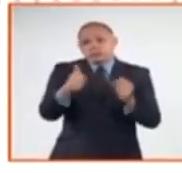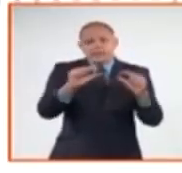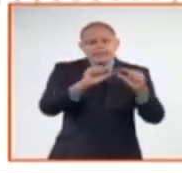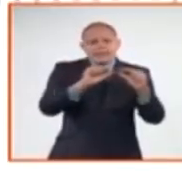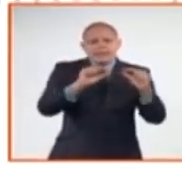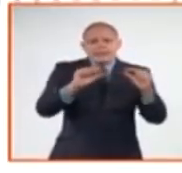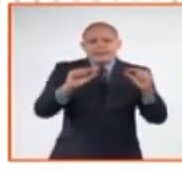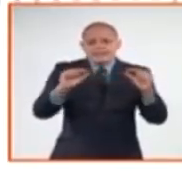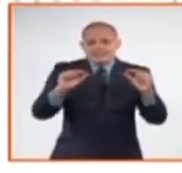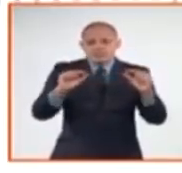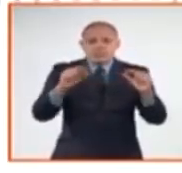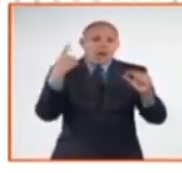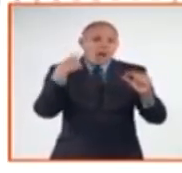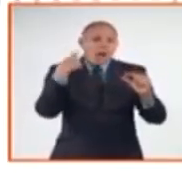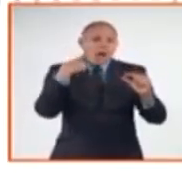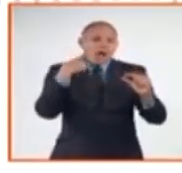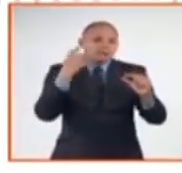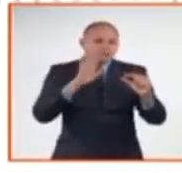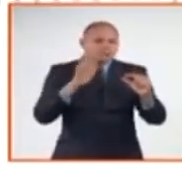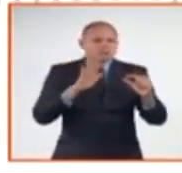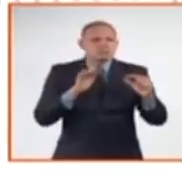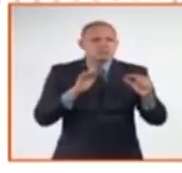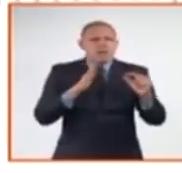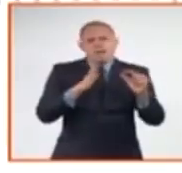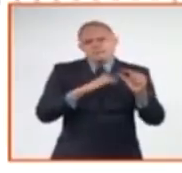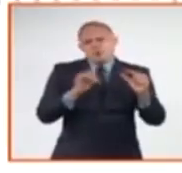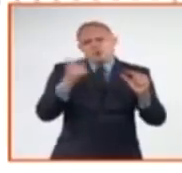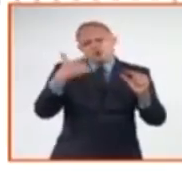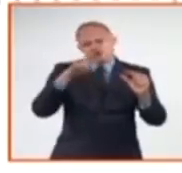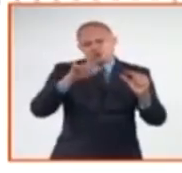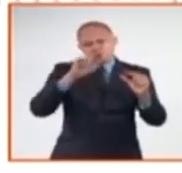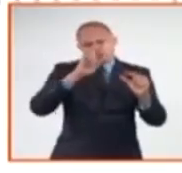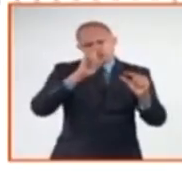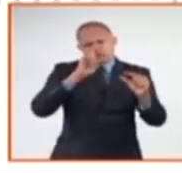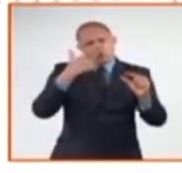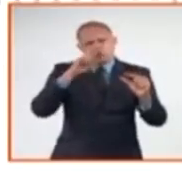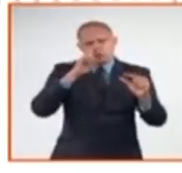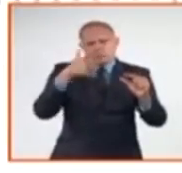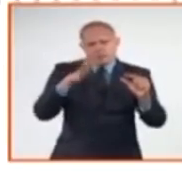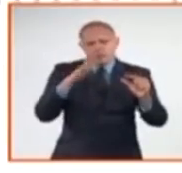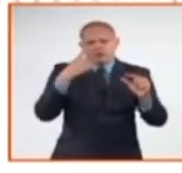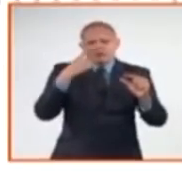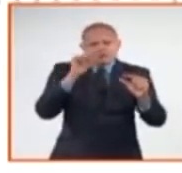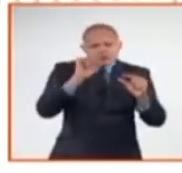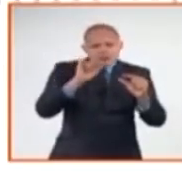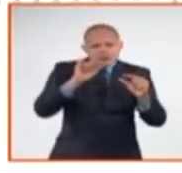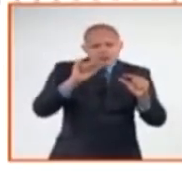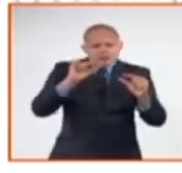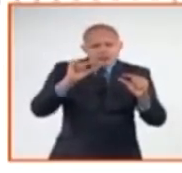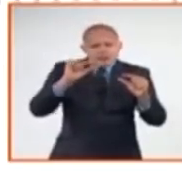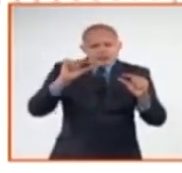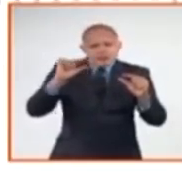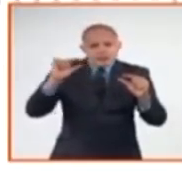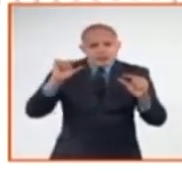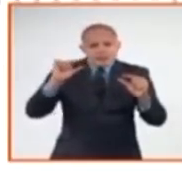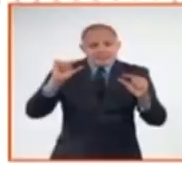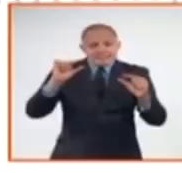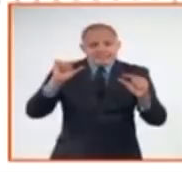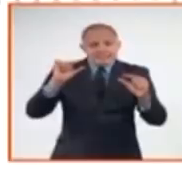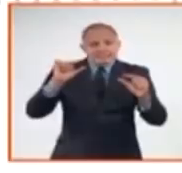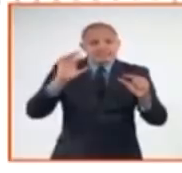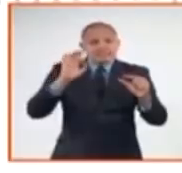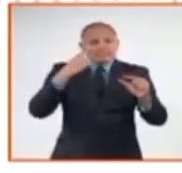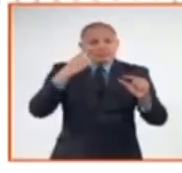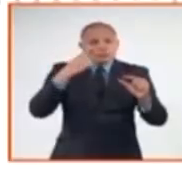el mes de junio como se puede en el gráfico empieza a complicarse la situación y existe un incremento significativo